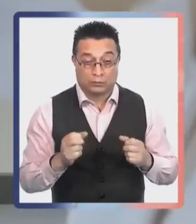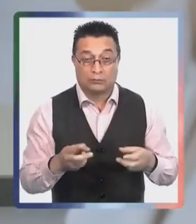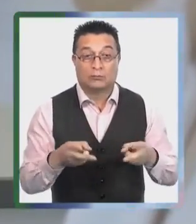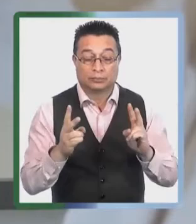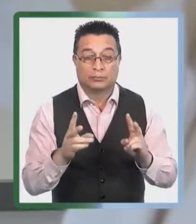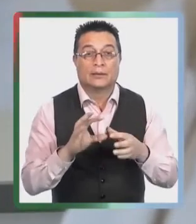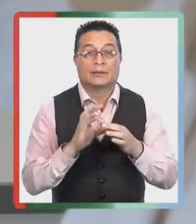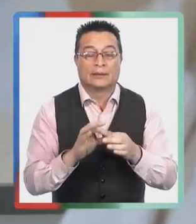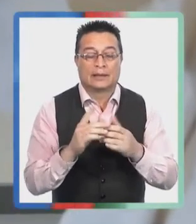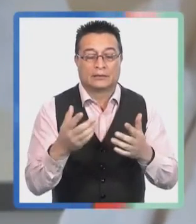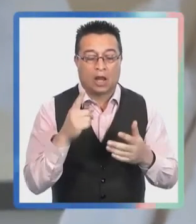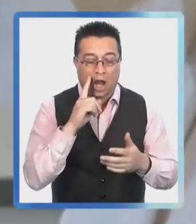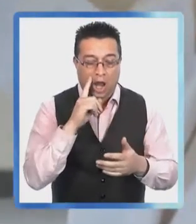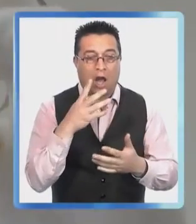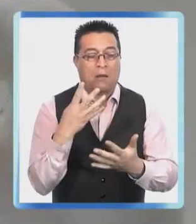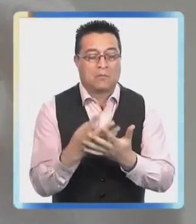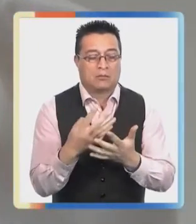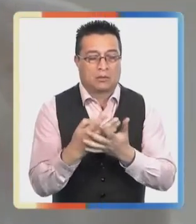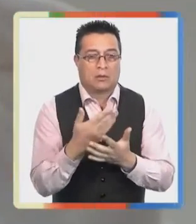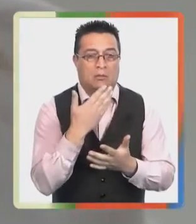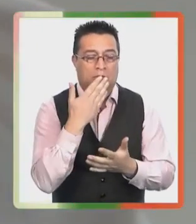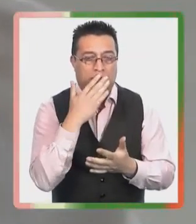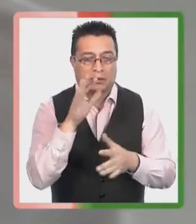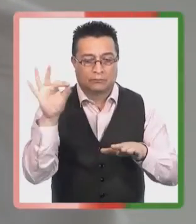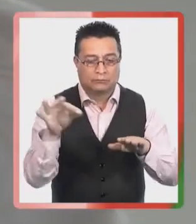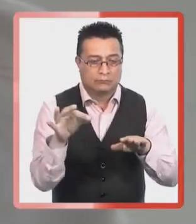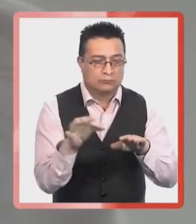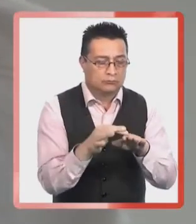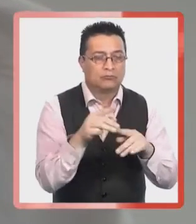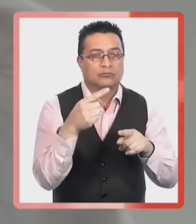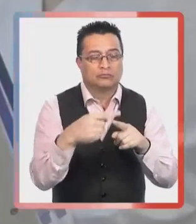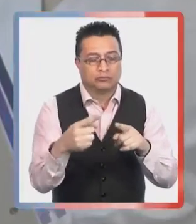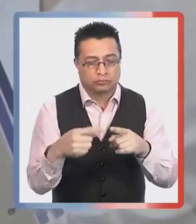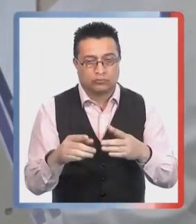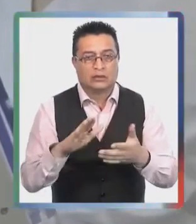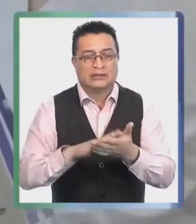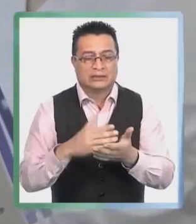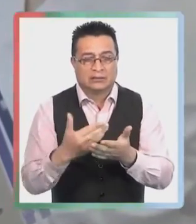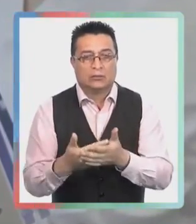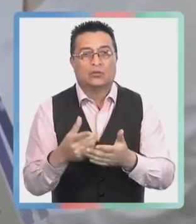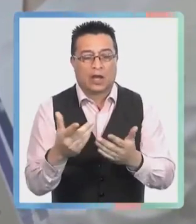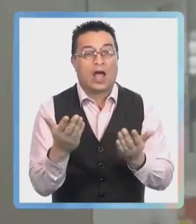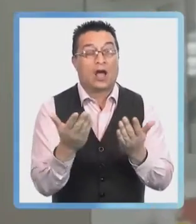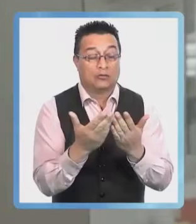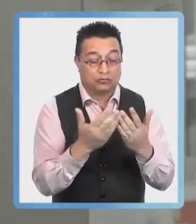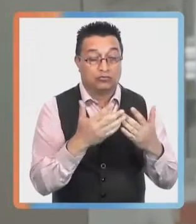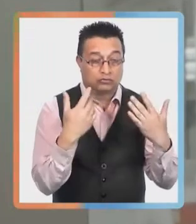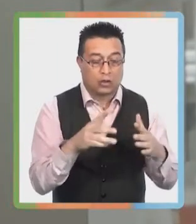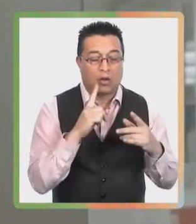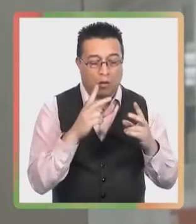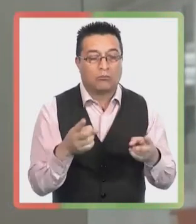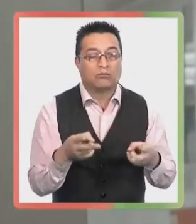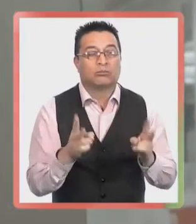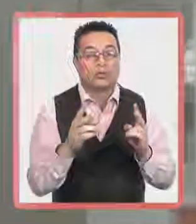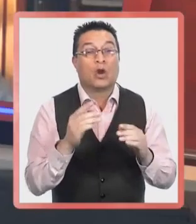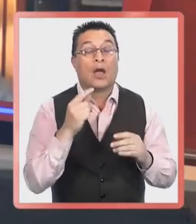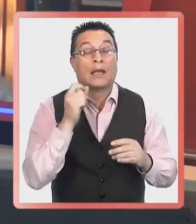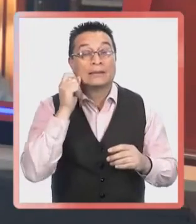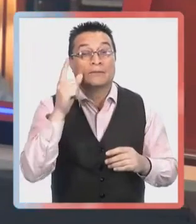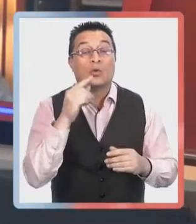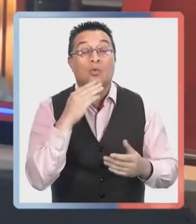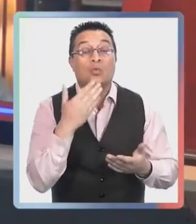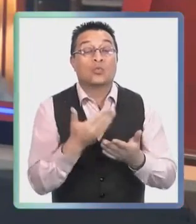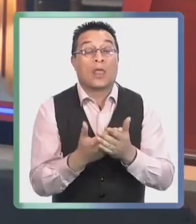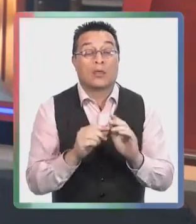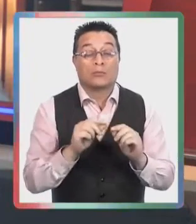posibilidad, gracias a que teníamos matemáticos, epidemiólogos, infectólogos, salubristas, estudiando, teníamos la posibilidad de saber